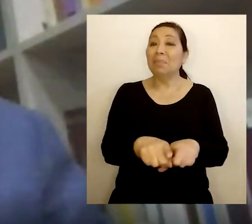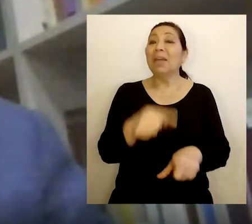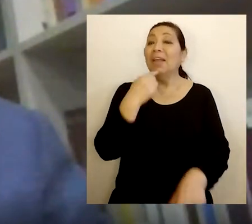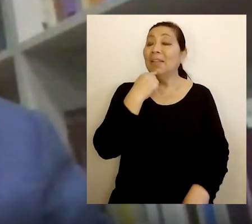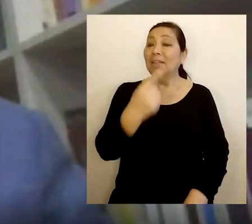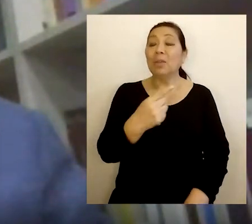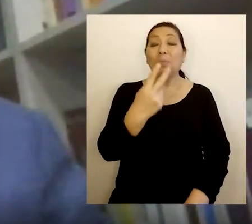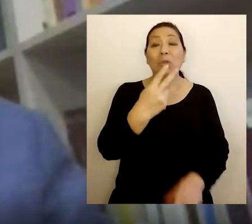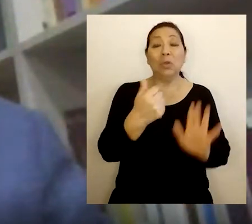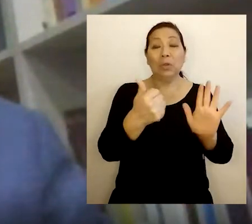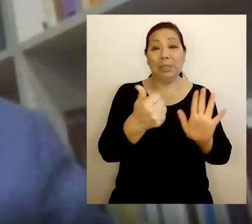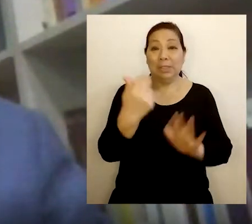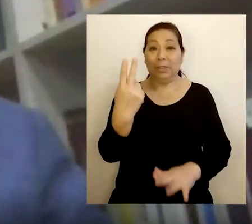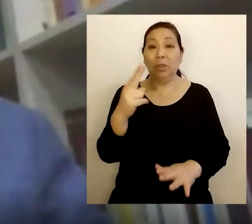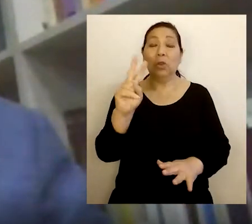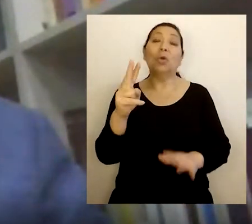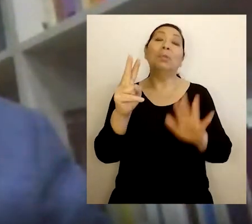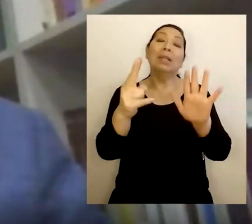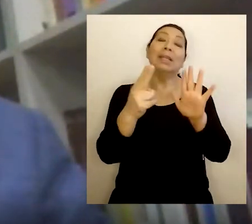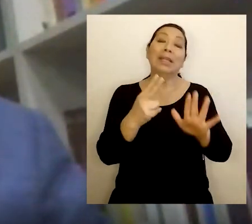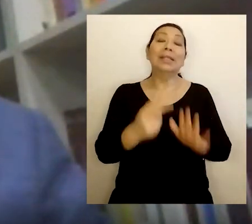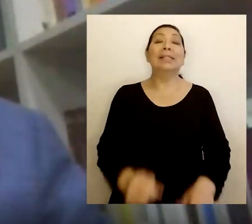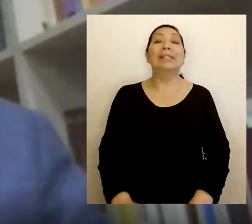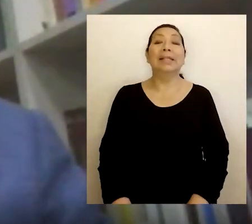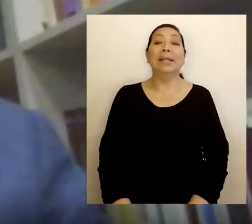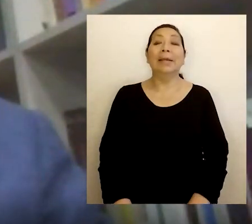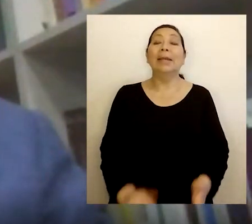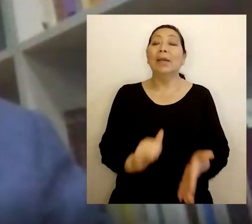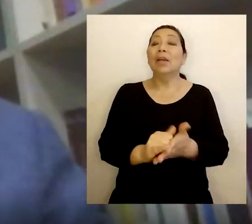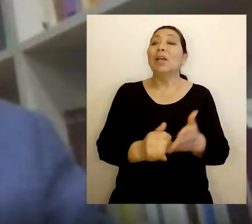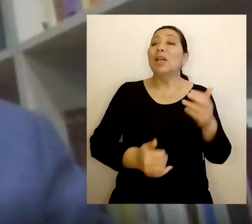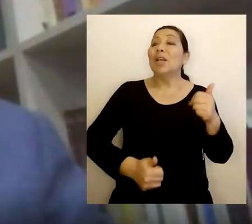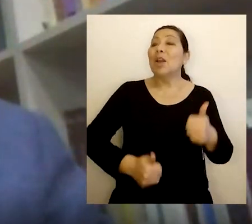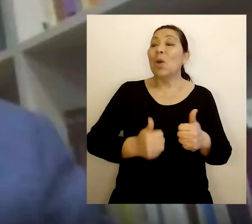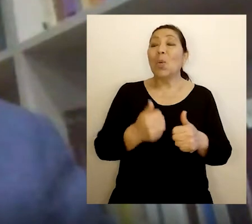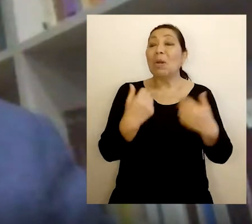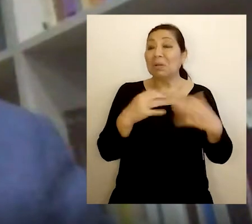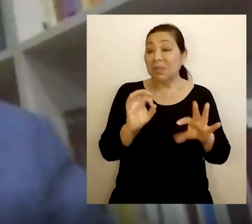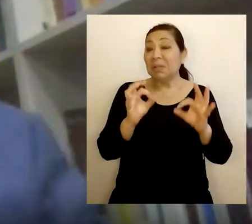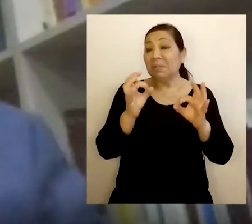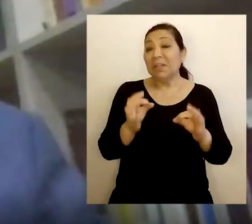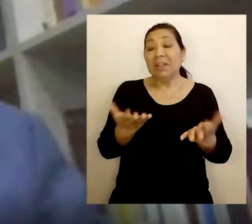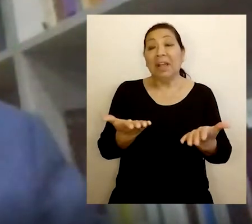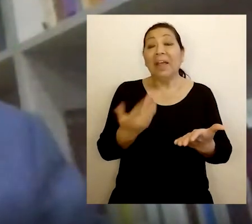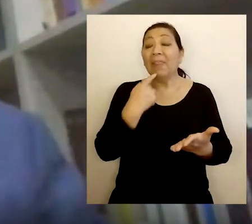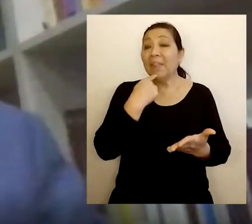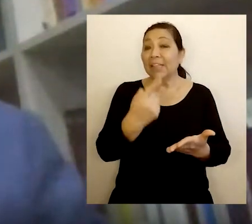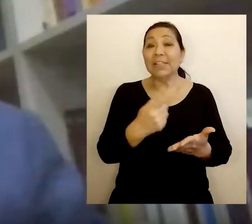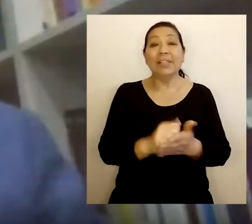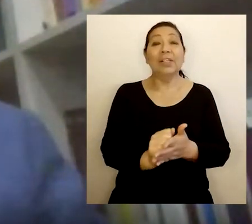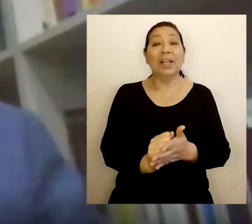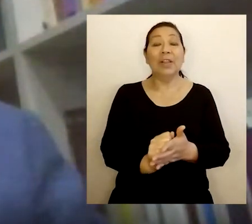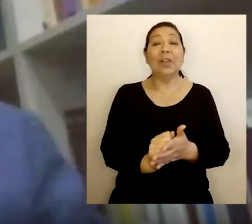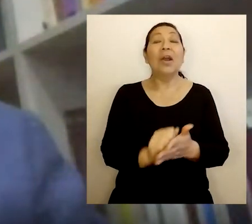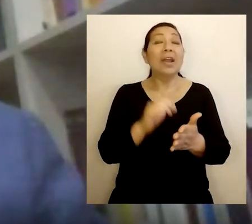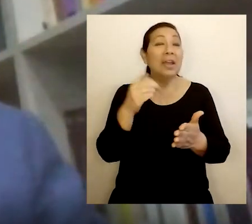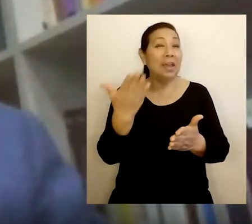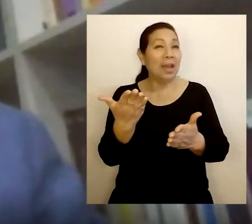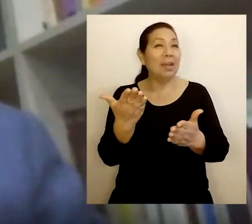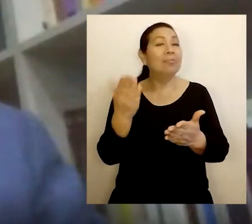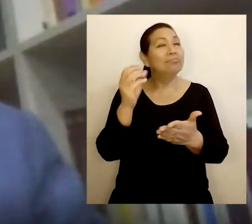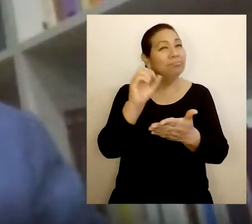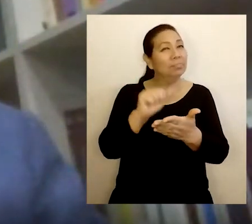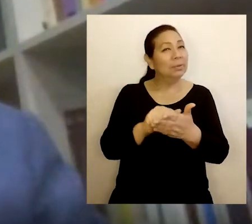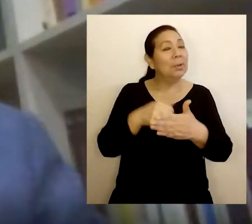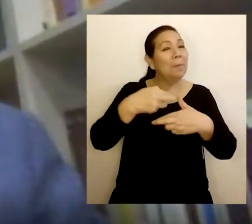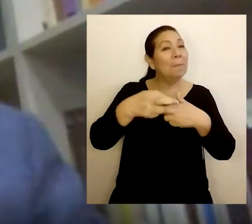sentencia 2862-2017 de habeas corpus, en el cual, si bien es cierto, está señalando el colega que ha habido una afectación